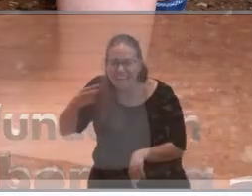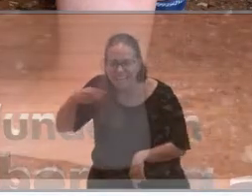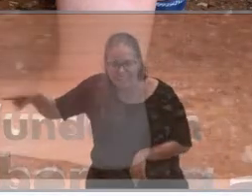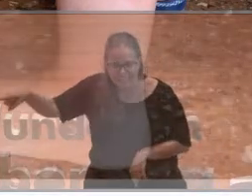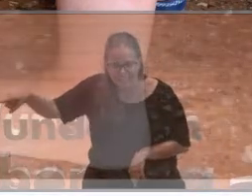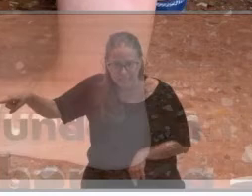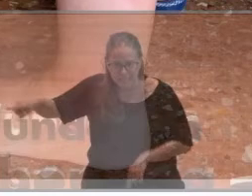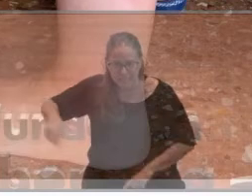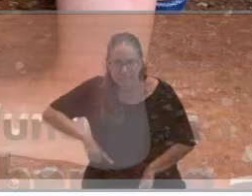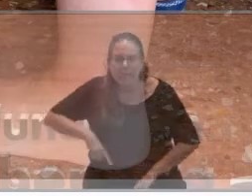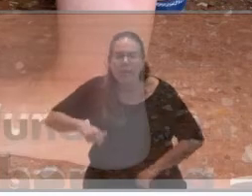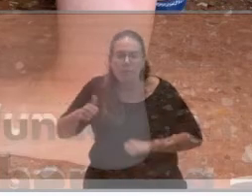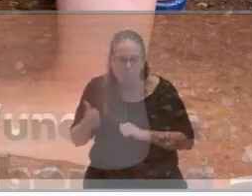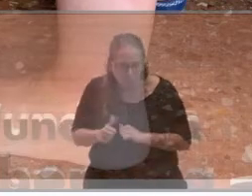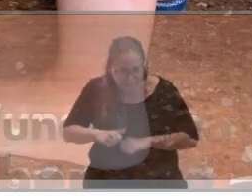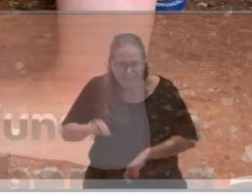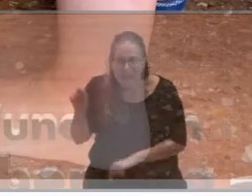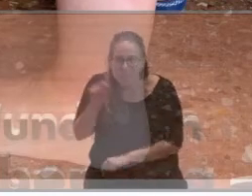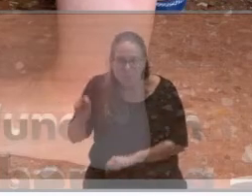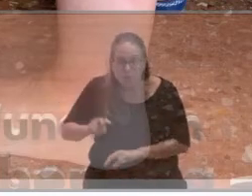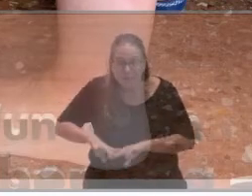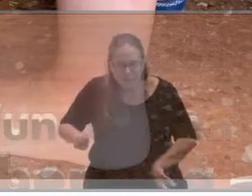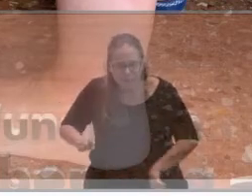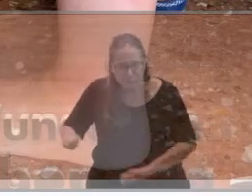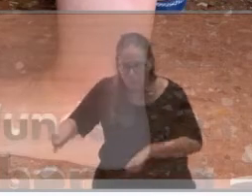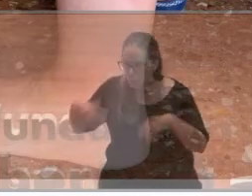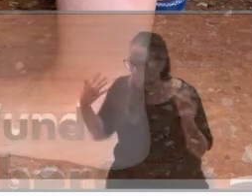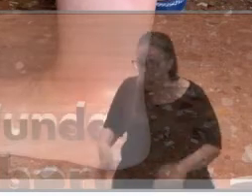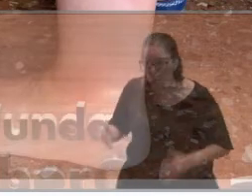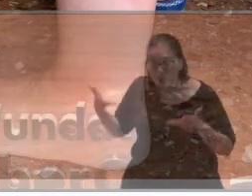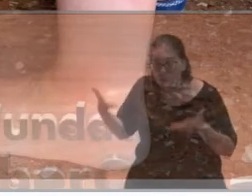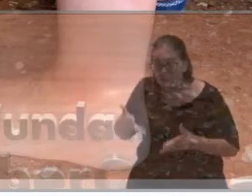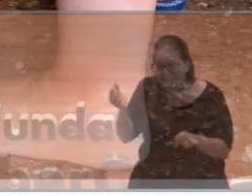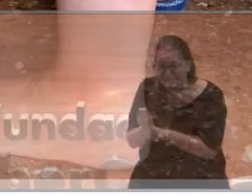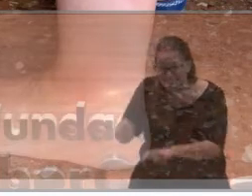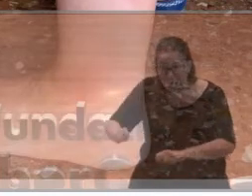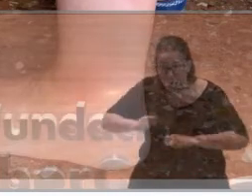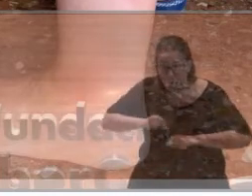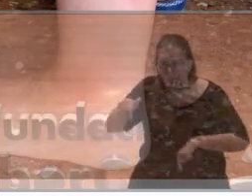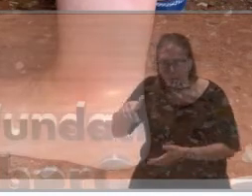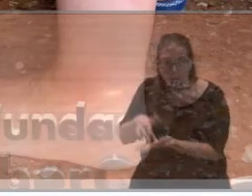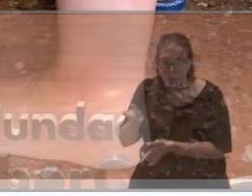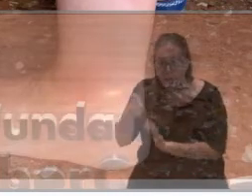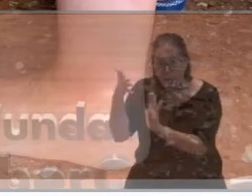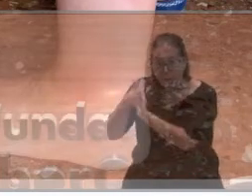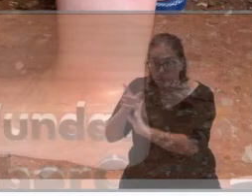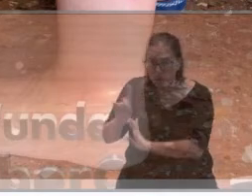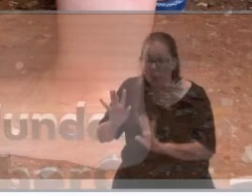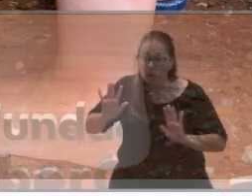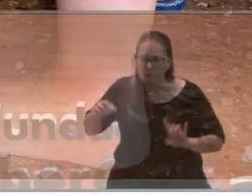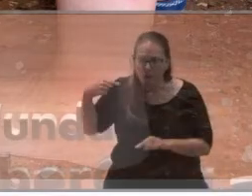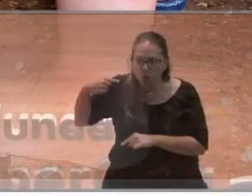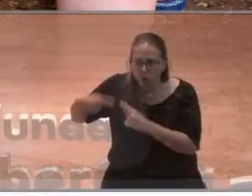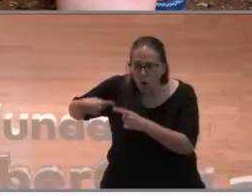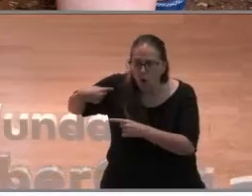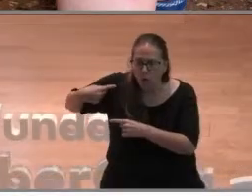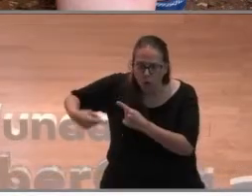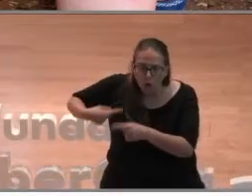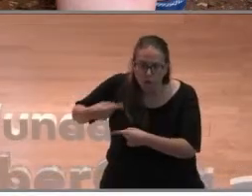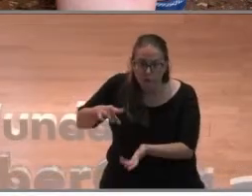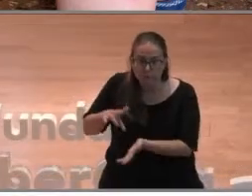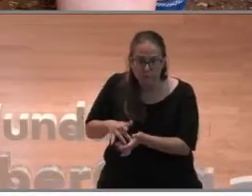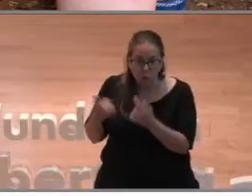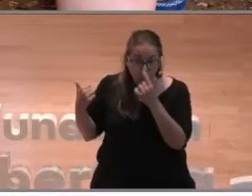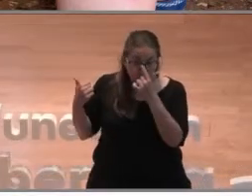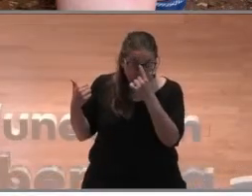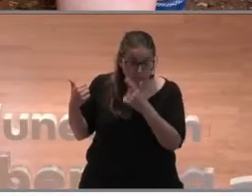La puñetera mosca negra. Sí, nos está dando mucho trabajo en los servicios de urgencias. Hoy no tocaba hablar de esto, pero como estamos todos los días con ella, pues bueno,